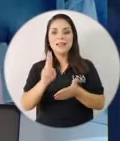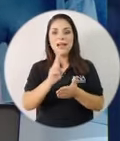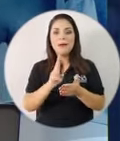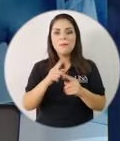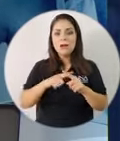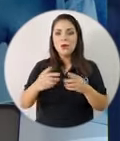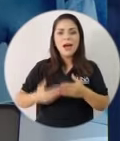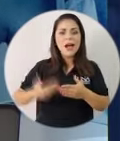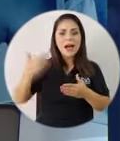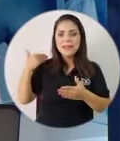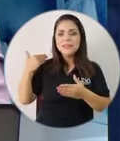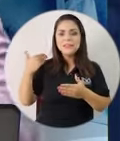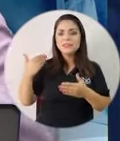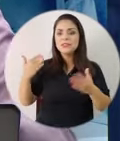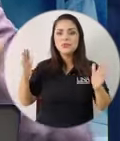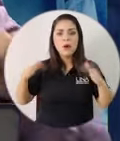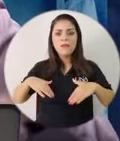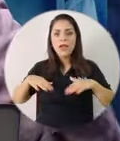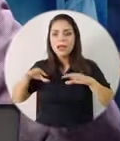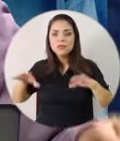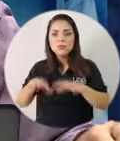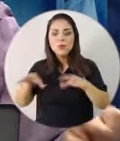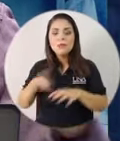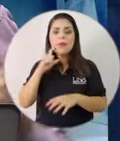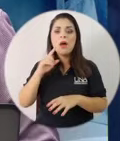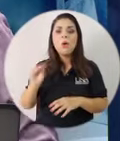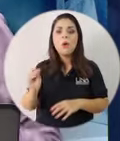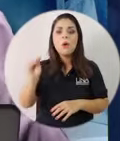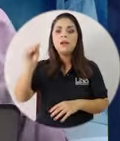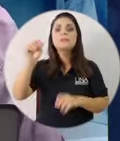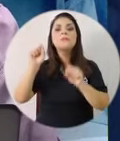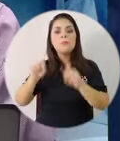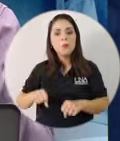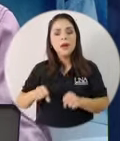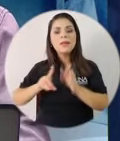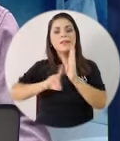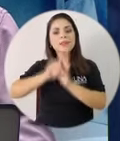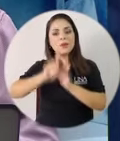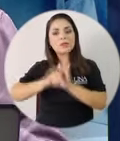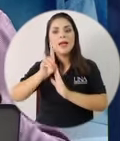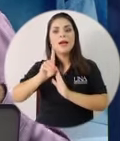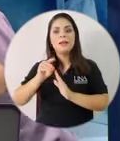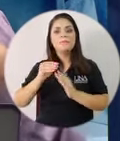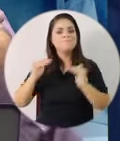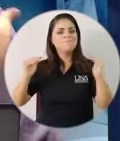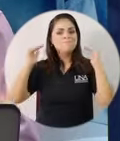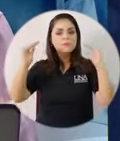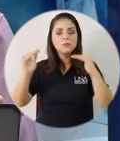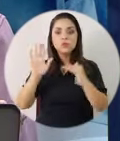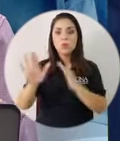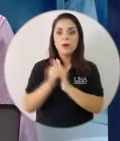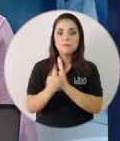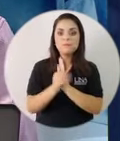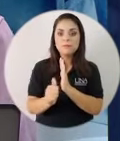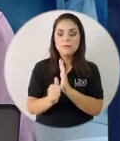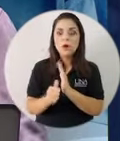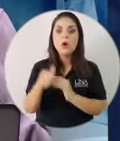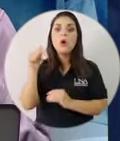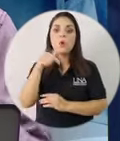a la universidad si antes no hemos hecho el conjunto de acciones necesarias para que esos muchachos puedan rendir y puedan desarrollar al máximo su